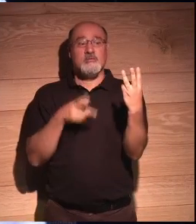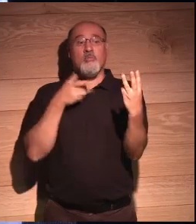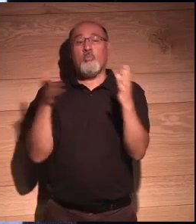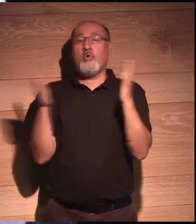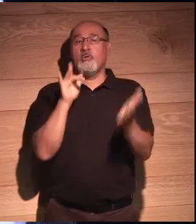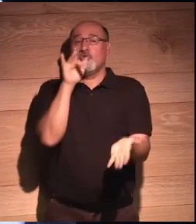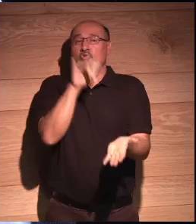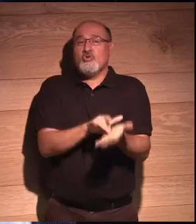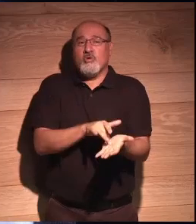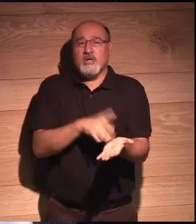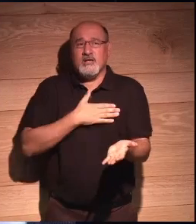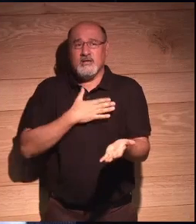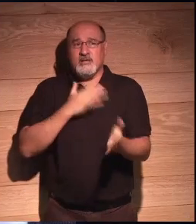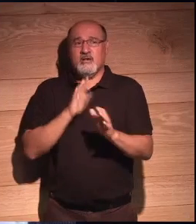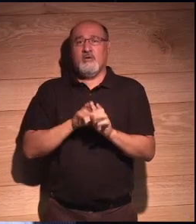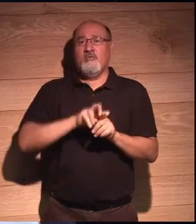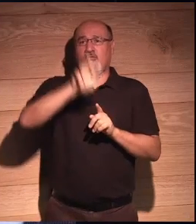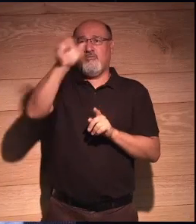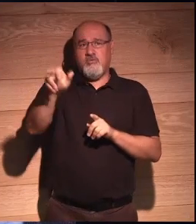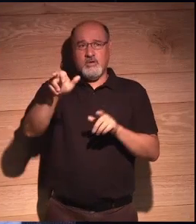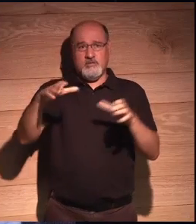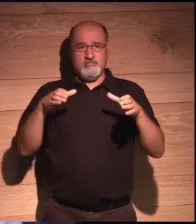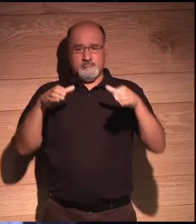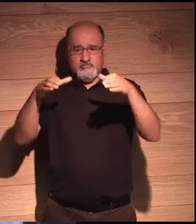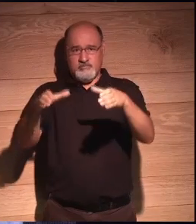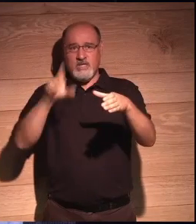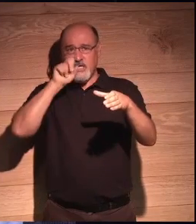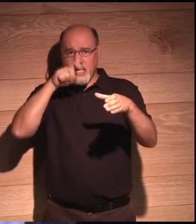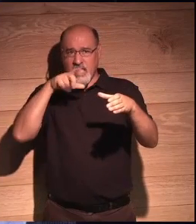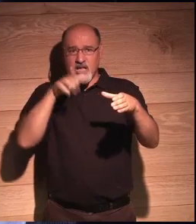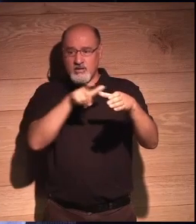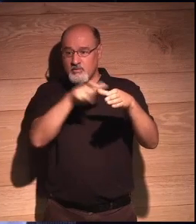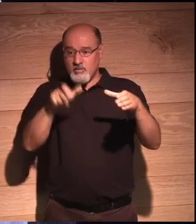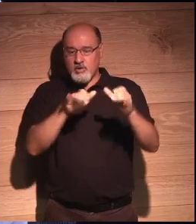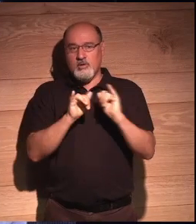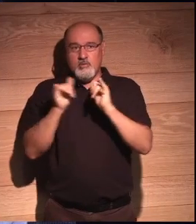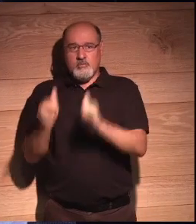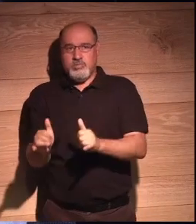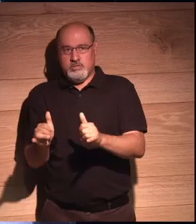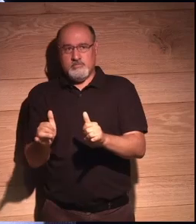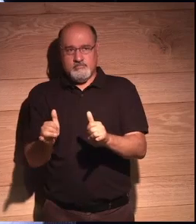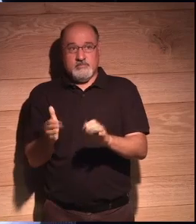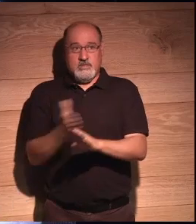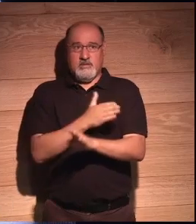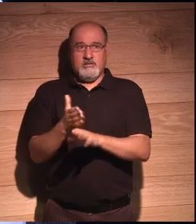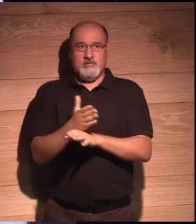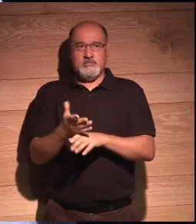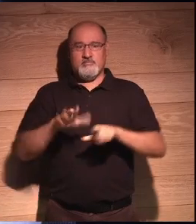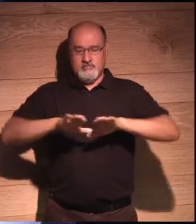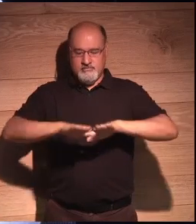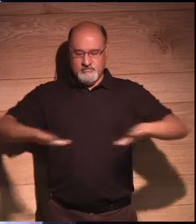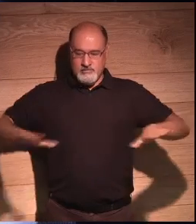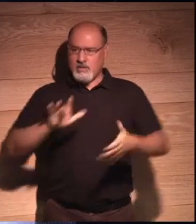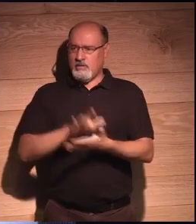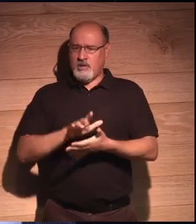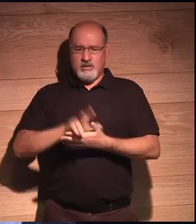aluniza el Eagle, no cuando salen de la nave, pero sí en el momento del alunizaje. el famoso Tranquility Base